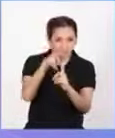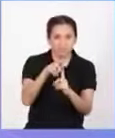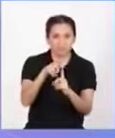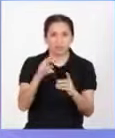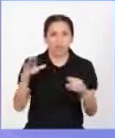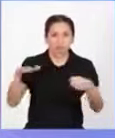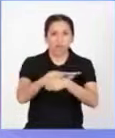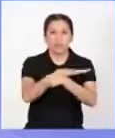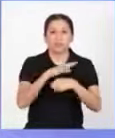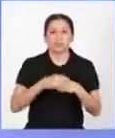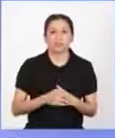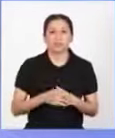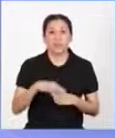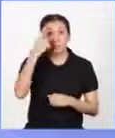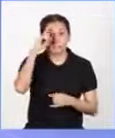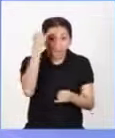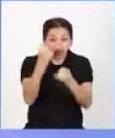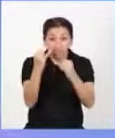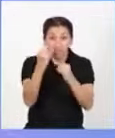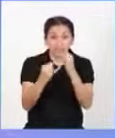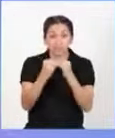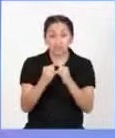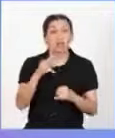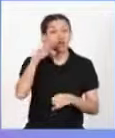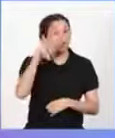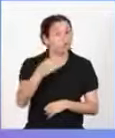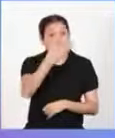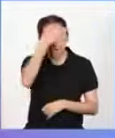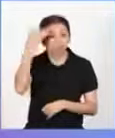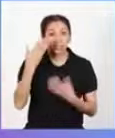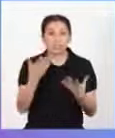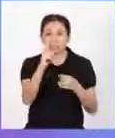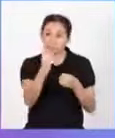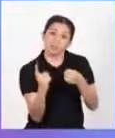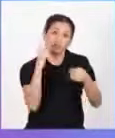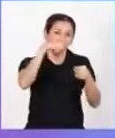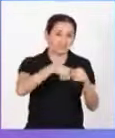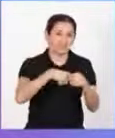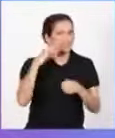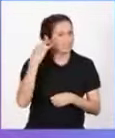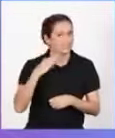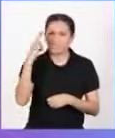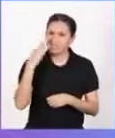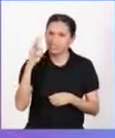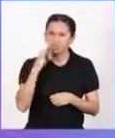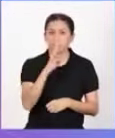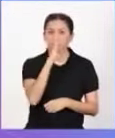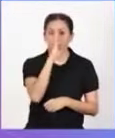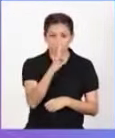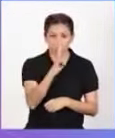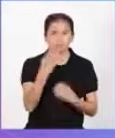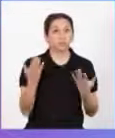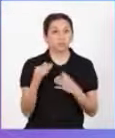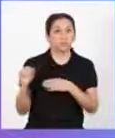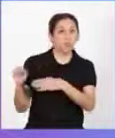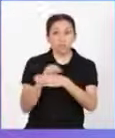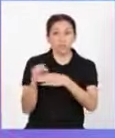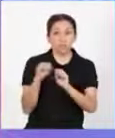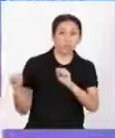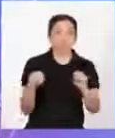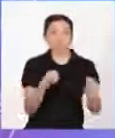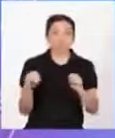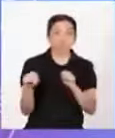identificar y completar. Y para terminar, no debemos olvidar de participar activa y muy